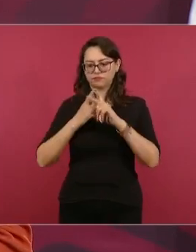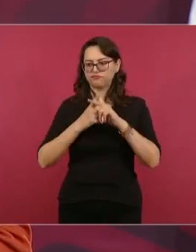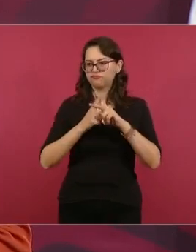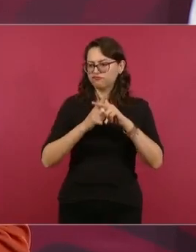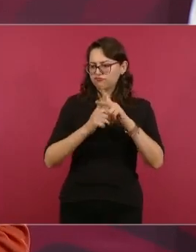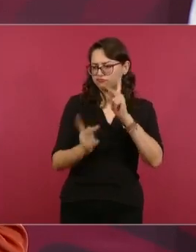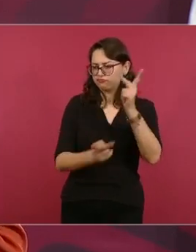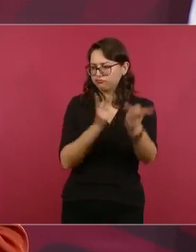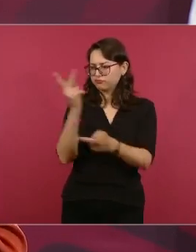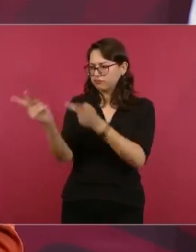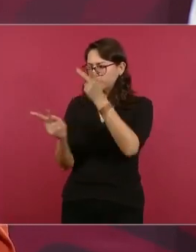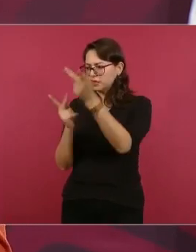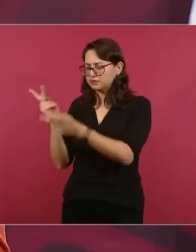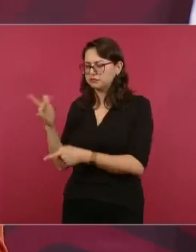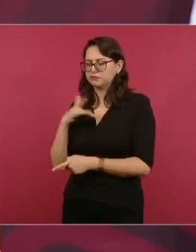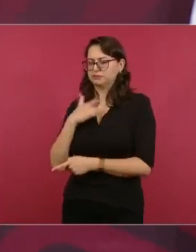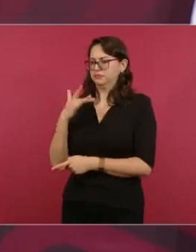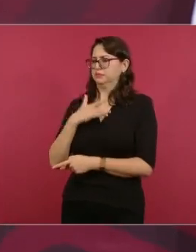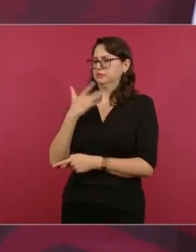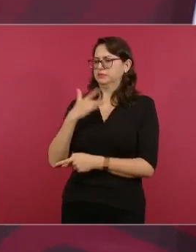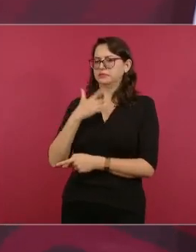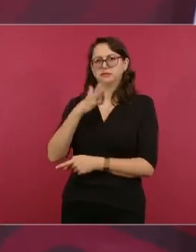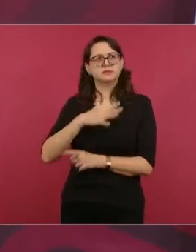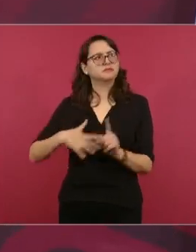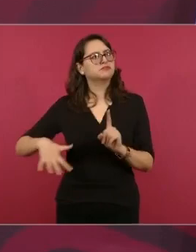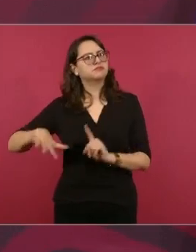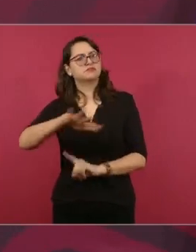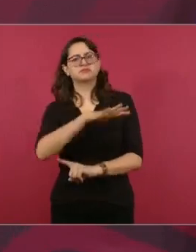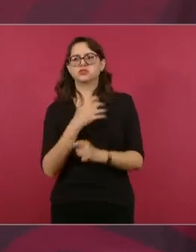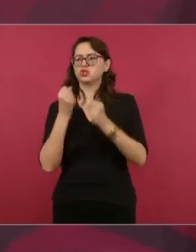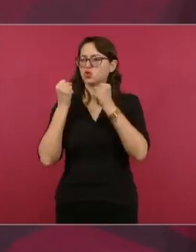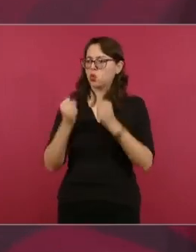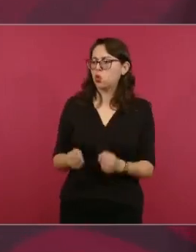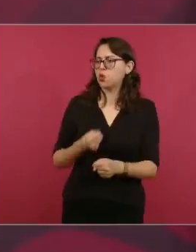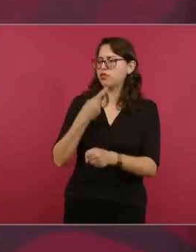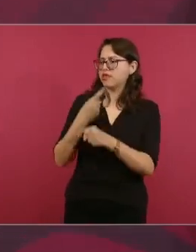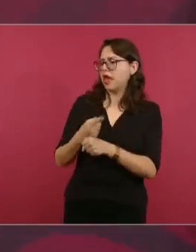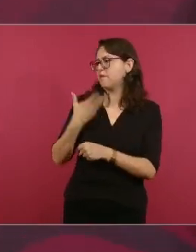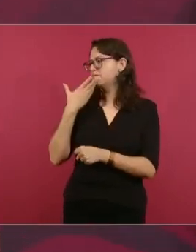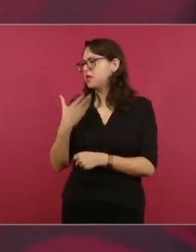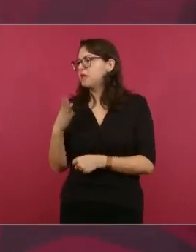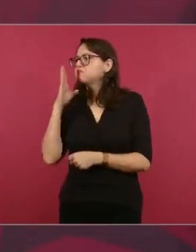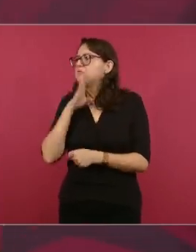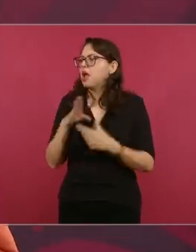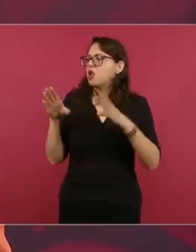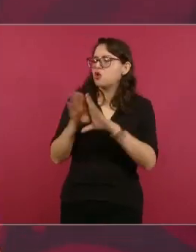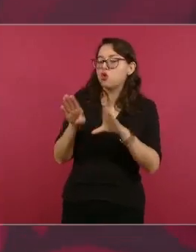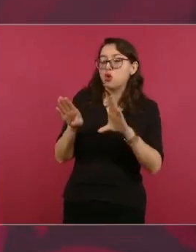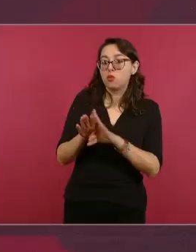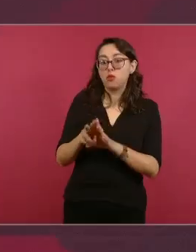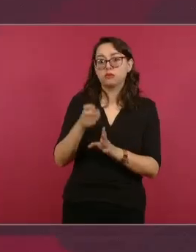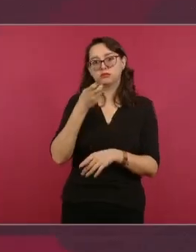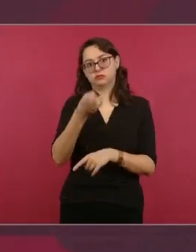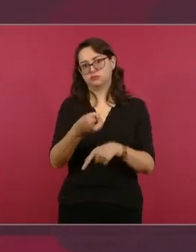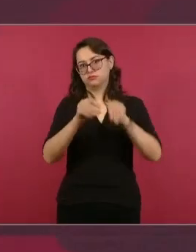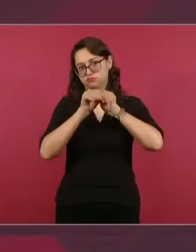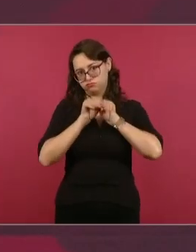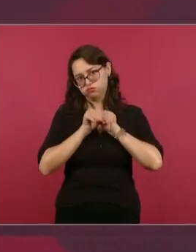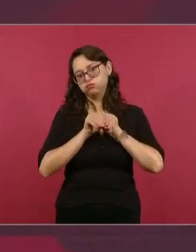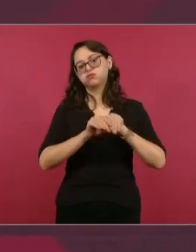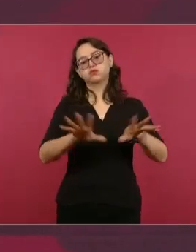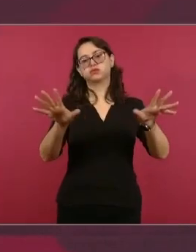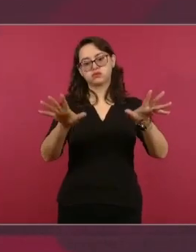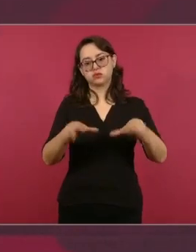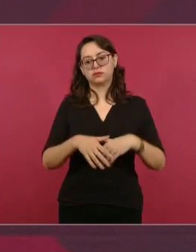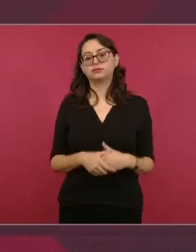de victimización y percepción sobre la seguridad pública. Sabemos que estos datos que son fundamentales y